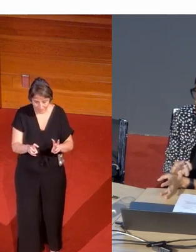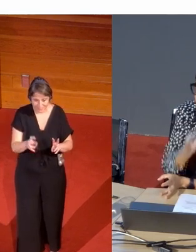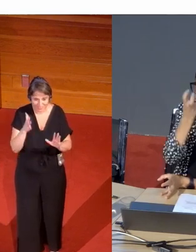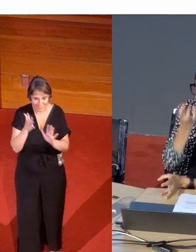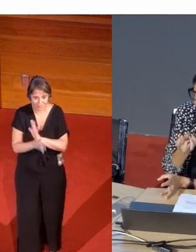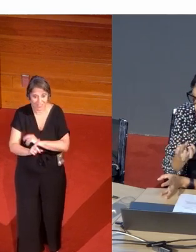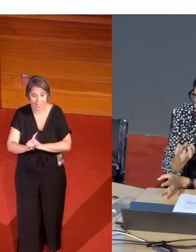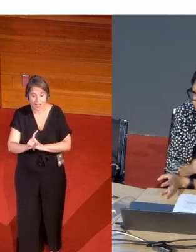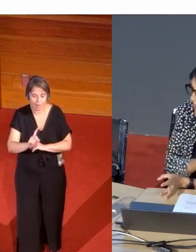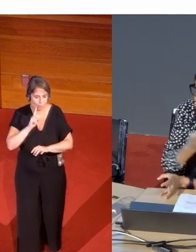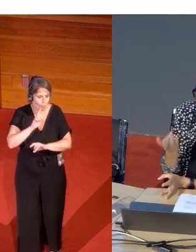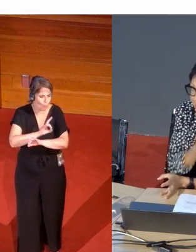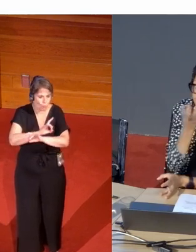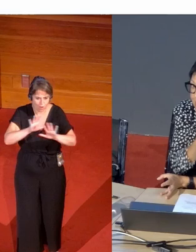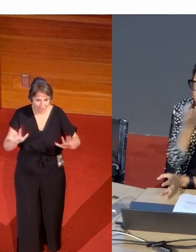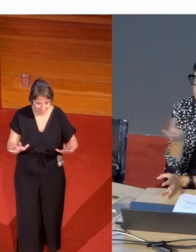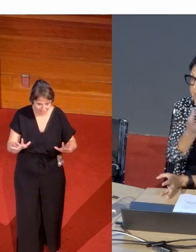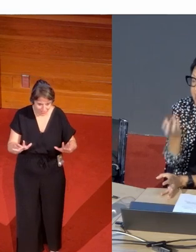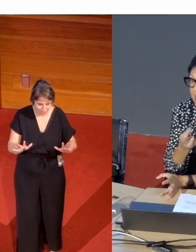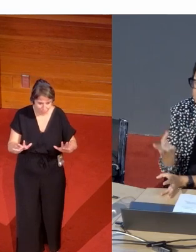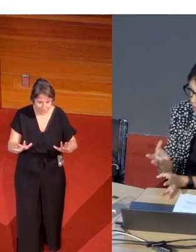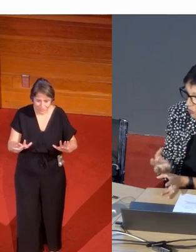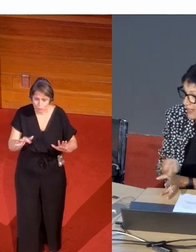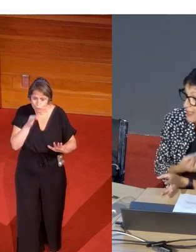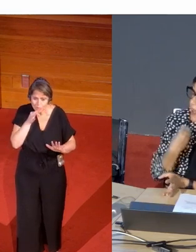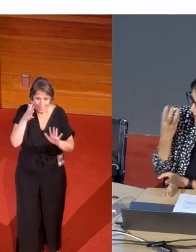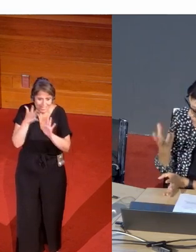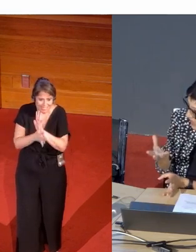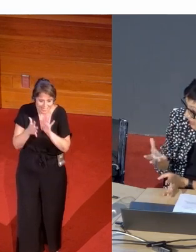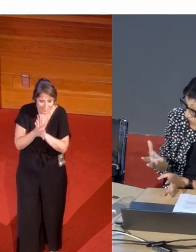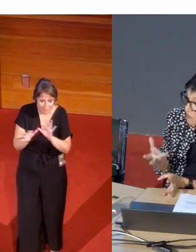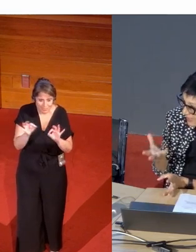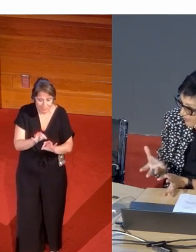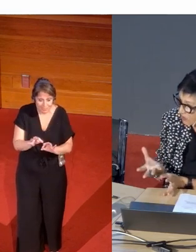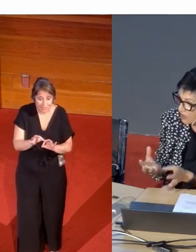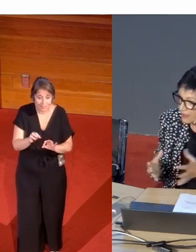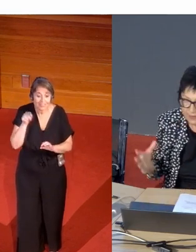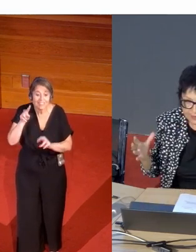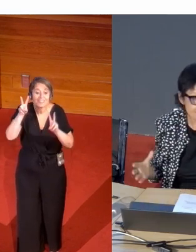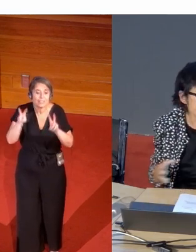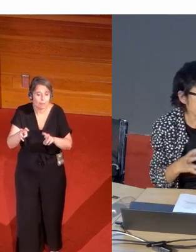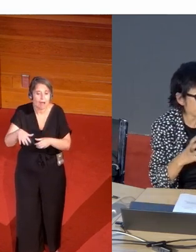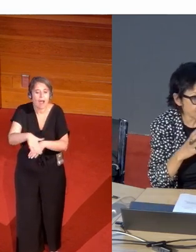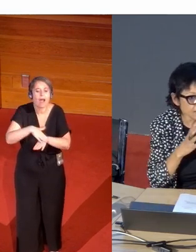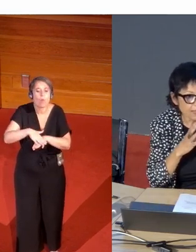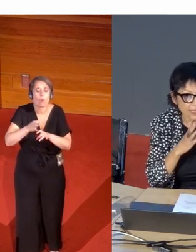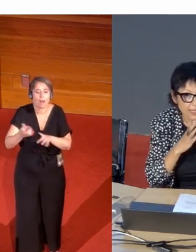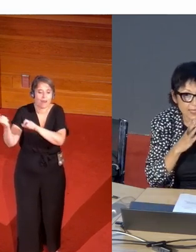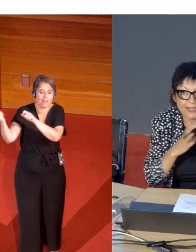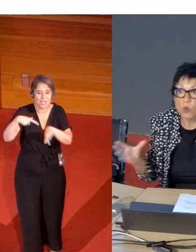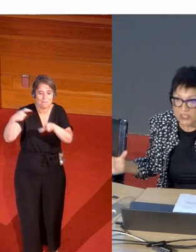obvio el obvio y que y que no se ha explicitado aún que es la inmigración Ese es el